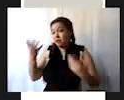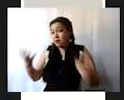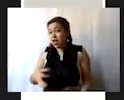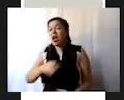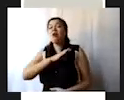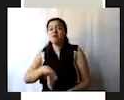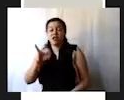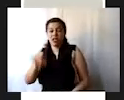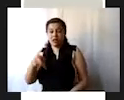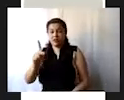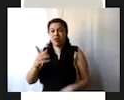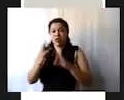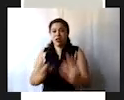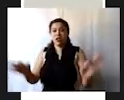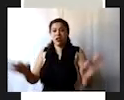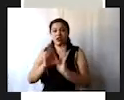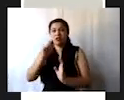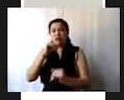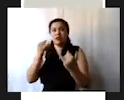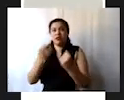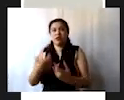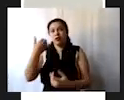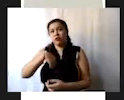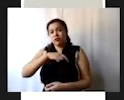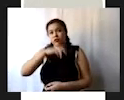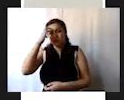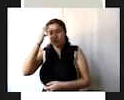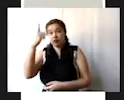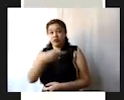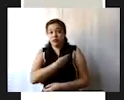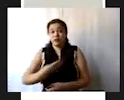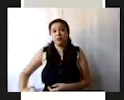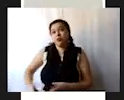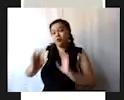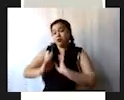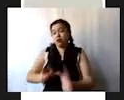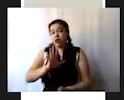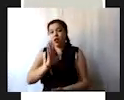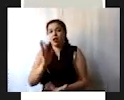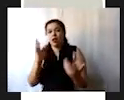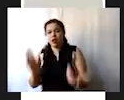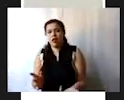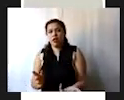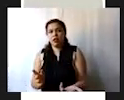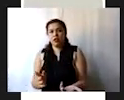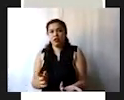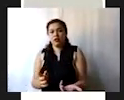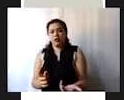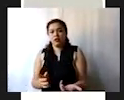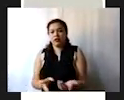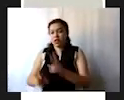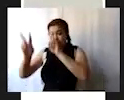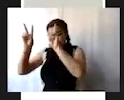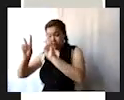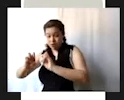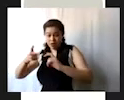es importante que también sepamos si nuestros municipios están alineados con estas temáticas, y si